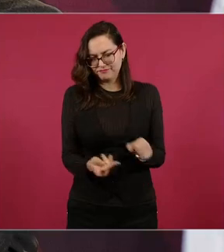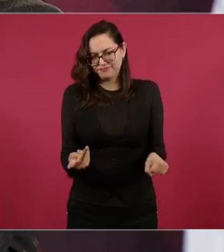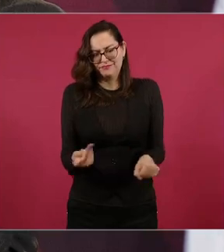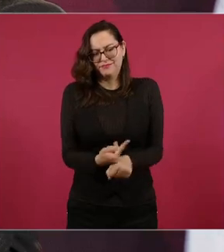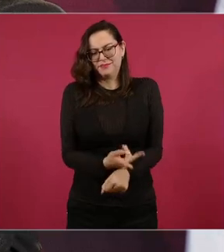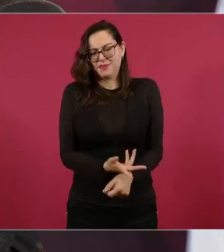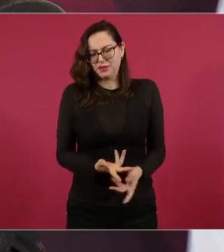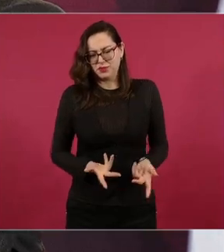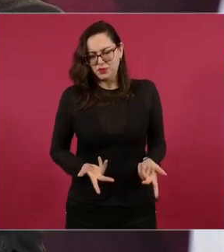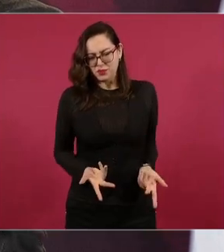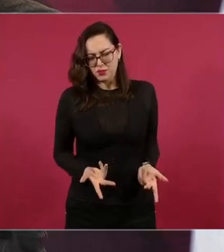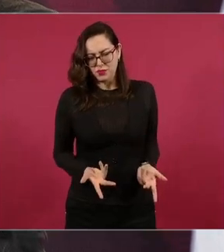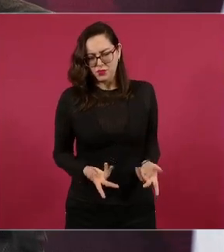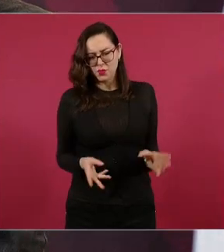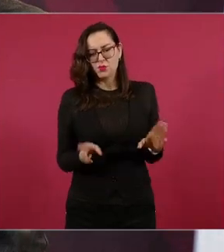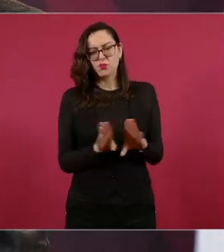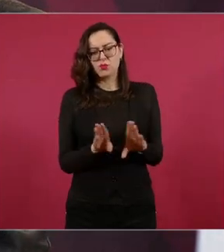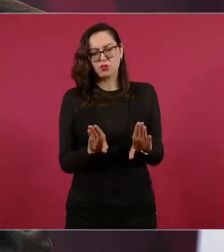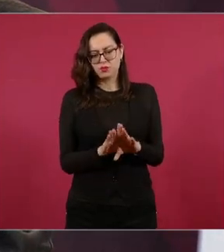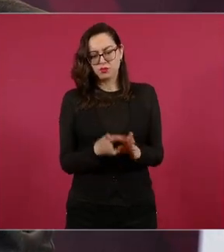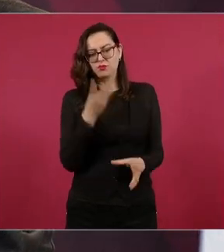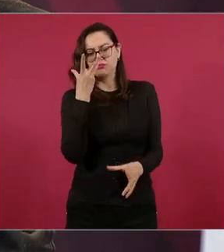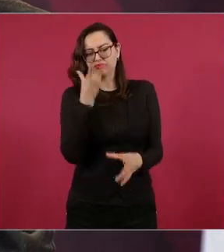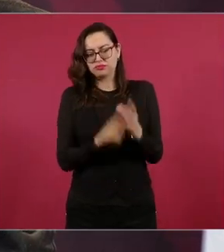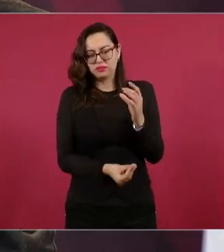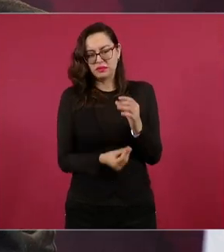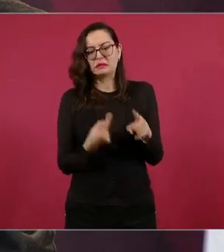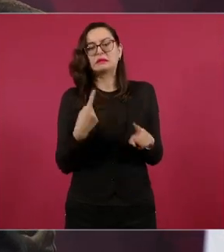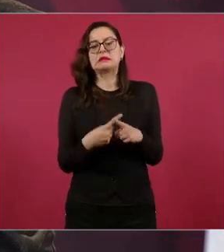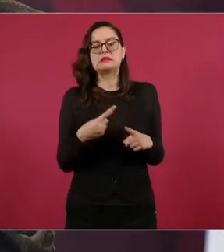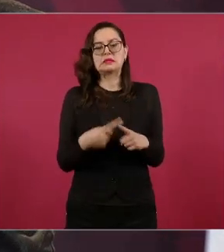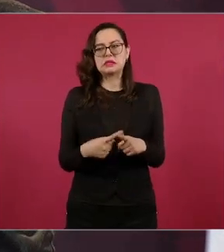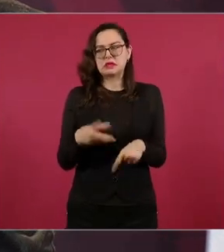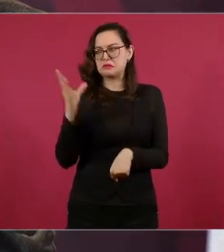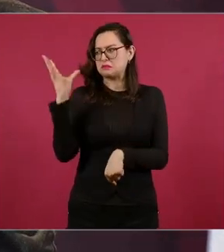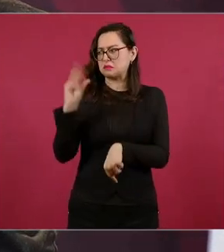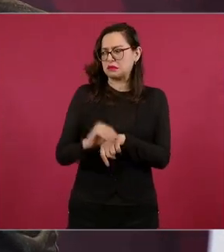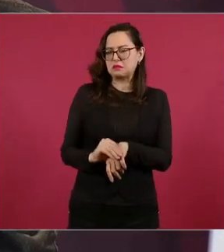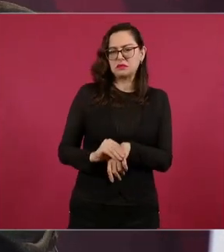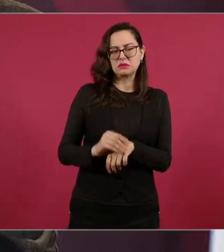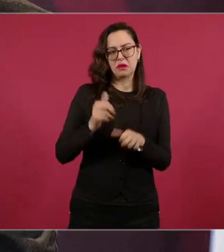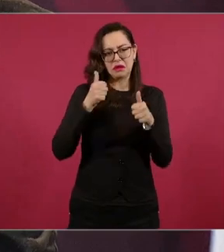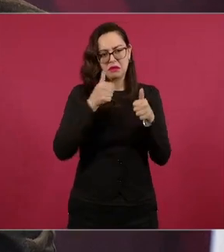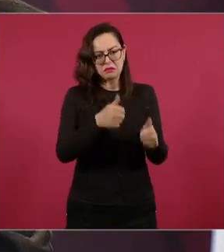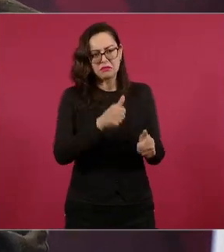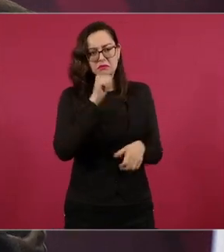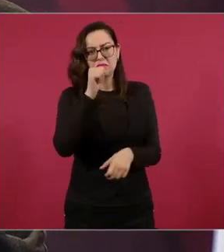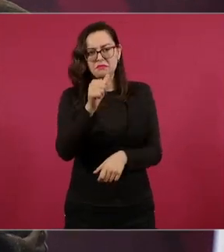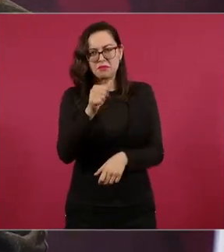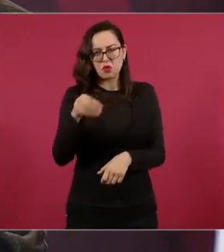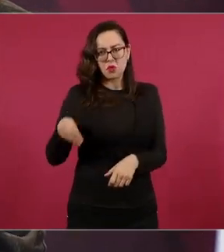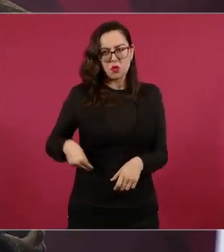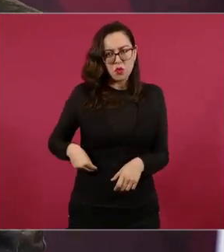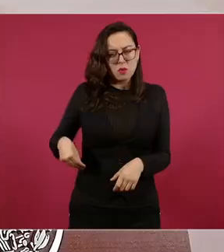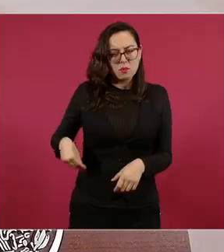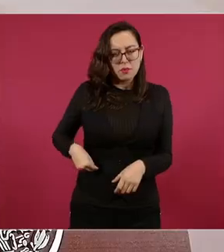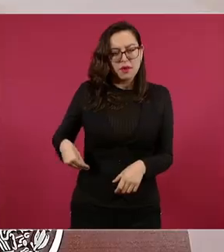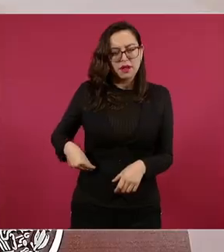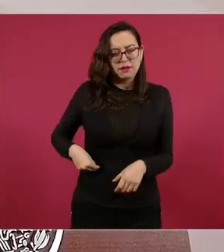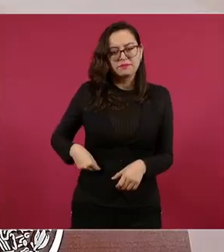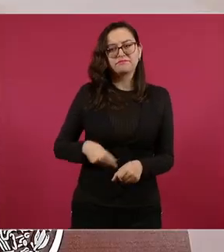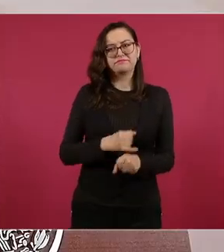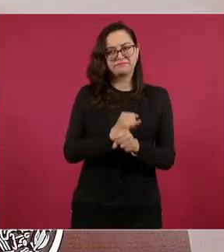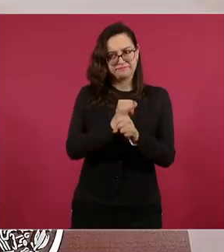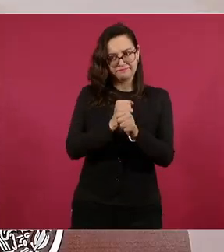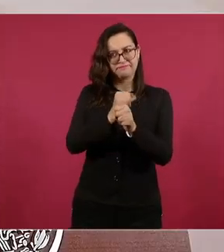y se van a fincar responsabilidades. Pero es parte de esta